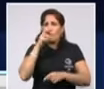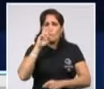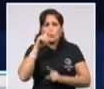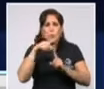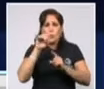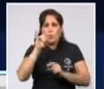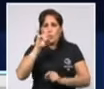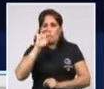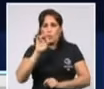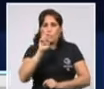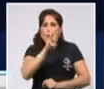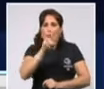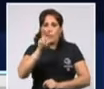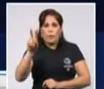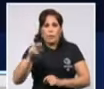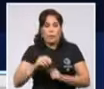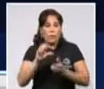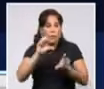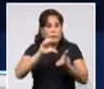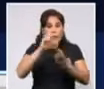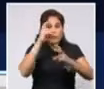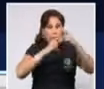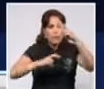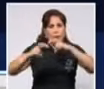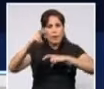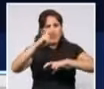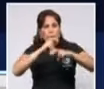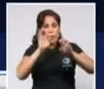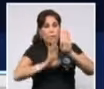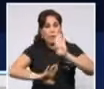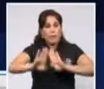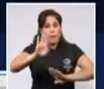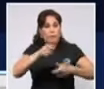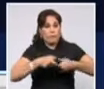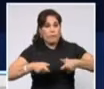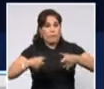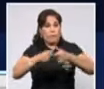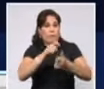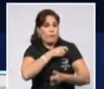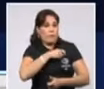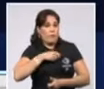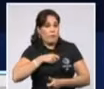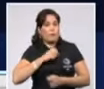322, el Centro de Investigaciones de la Defensa Civil de nuestro país,